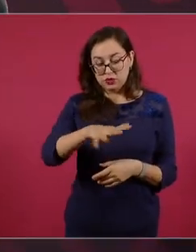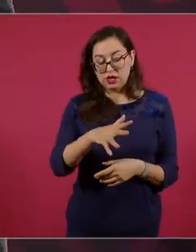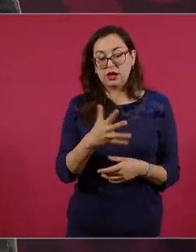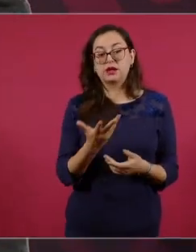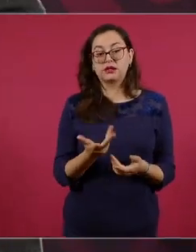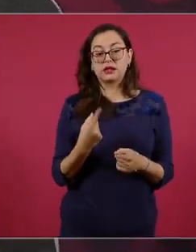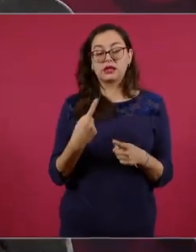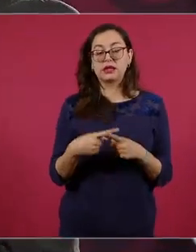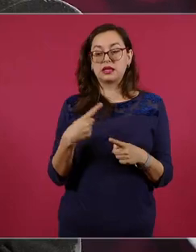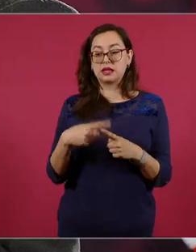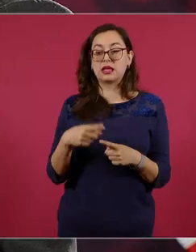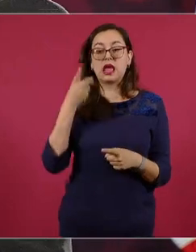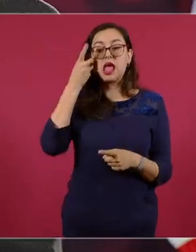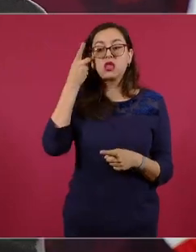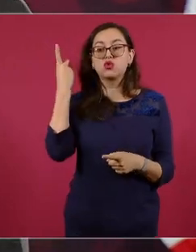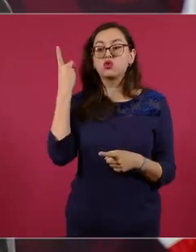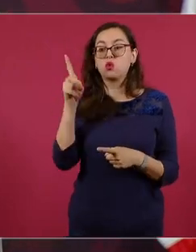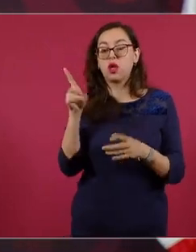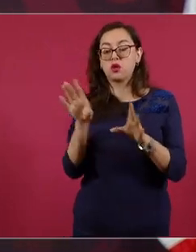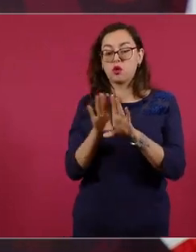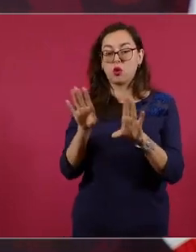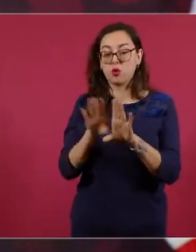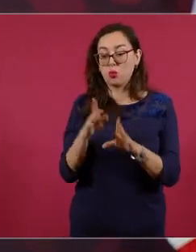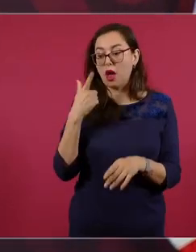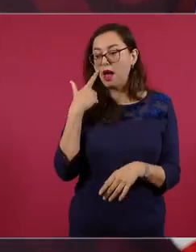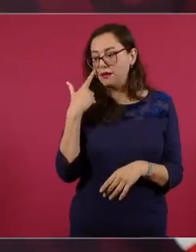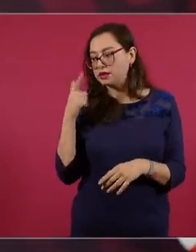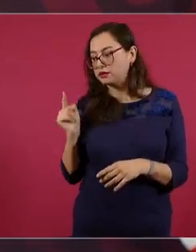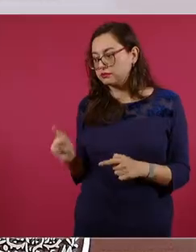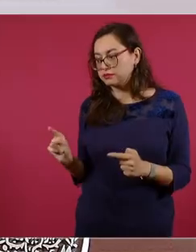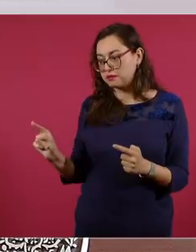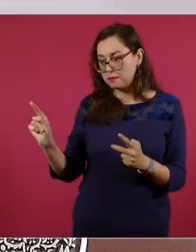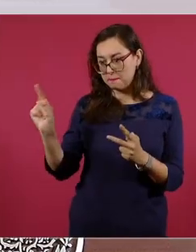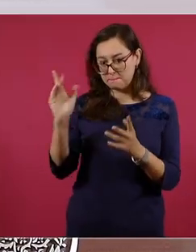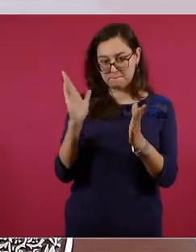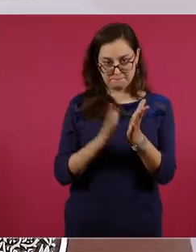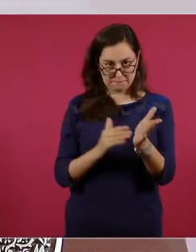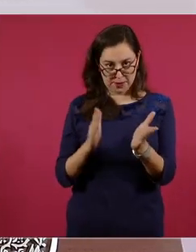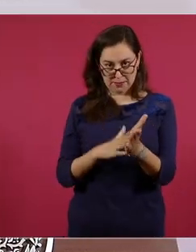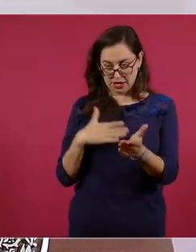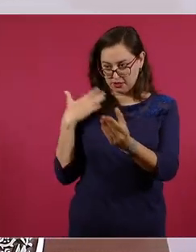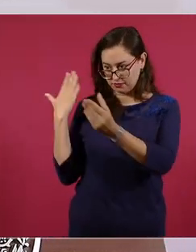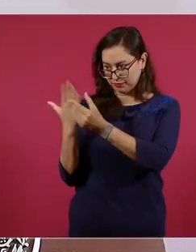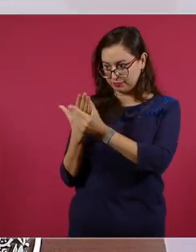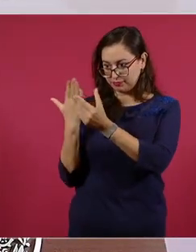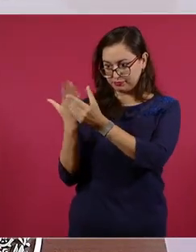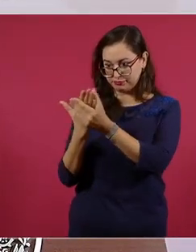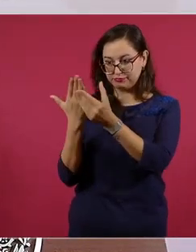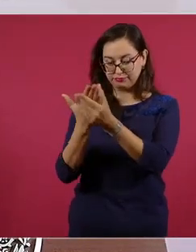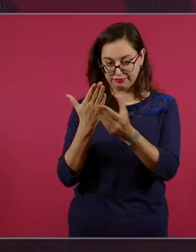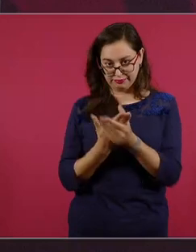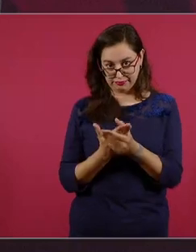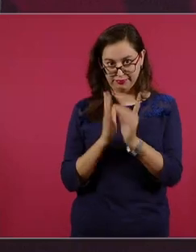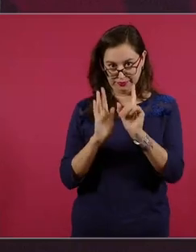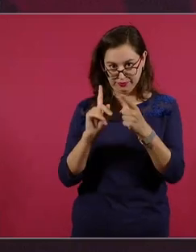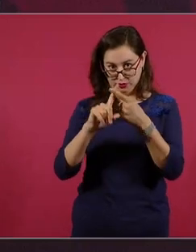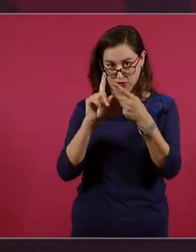propiedad, de la legítima propiedad de los ejidatarios, de las tierras, y